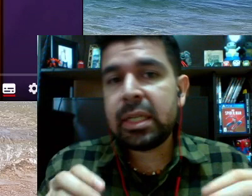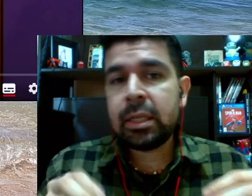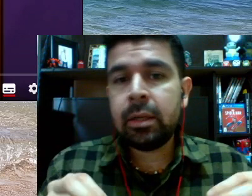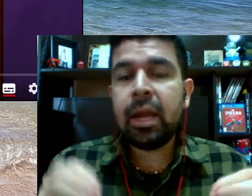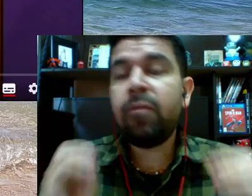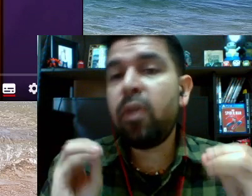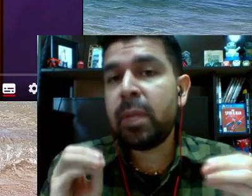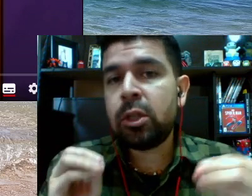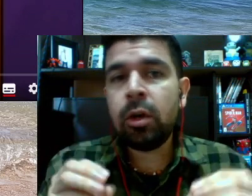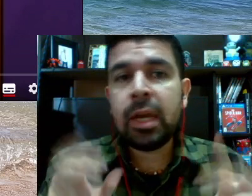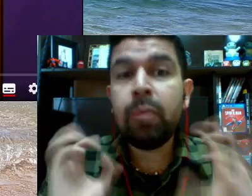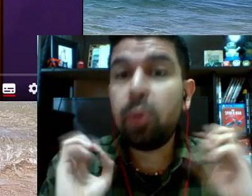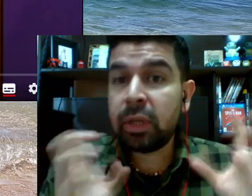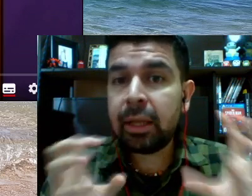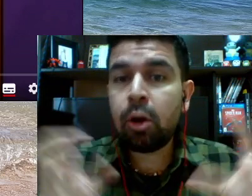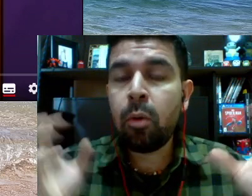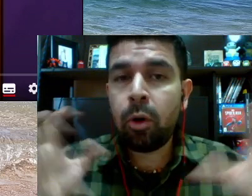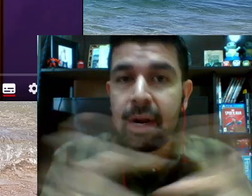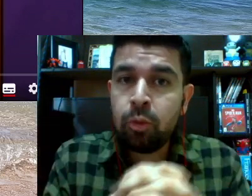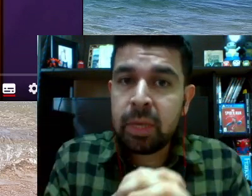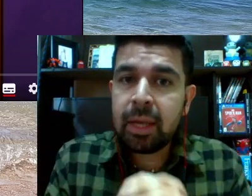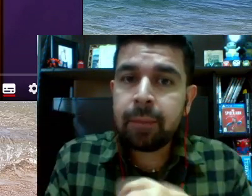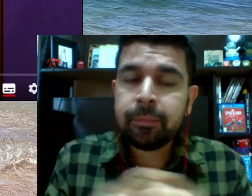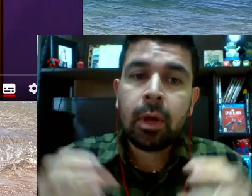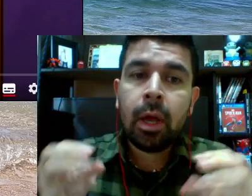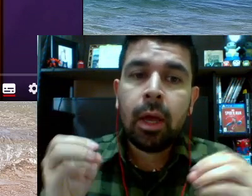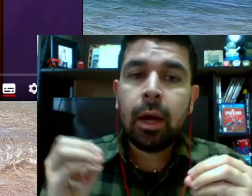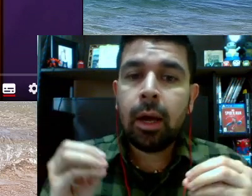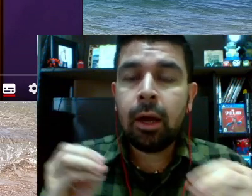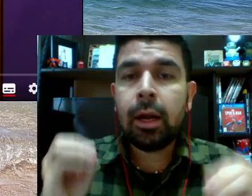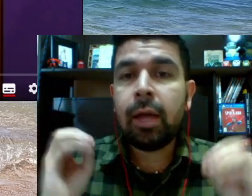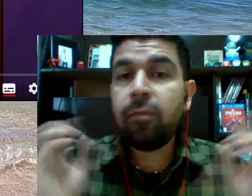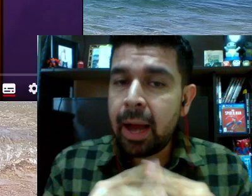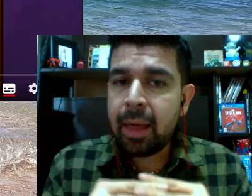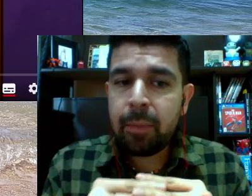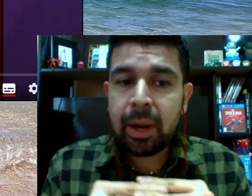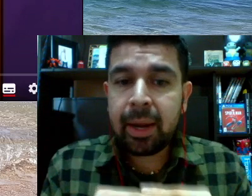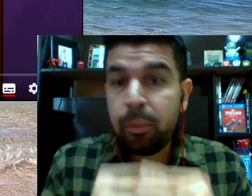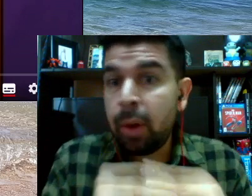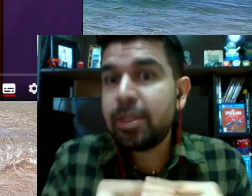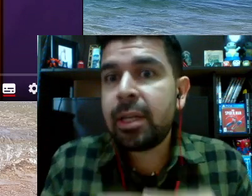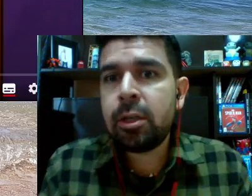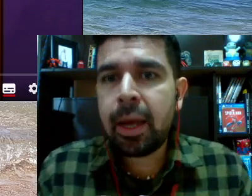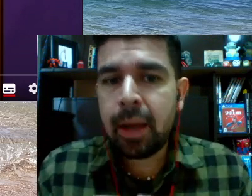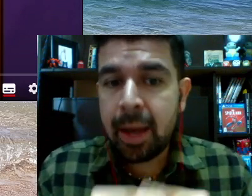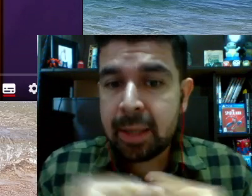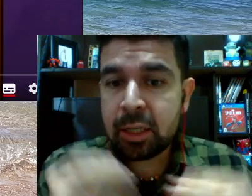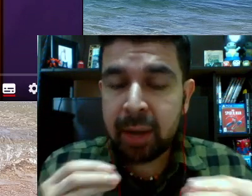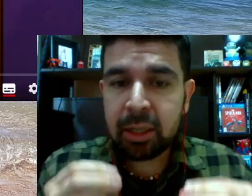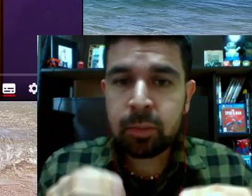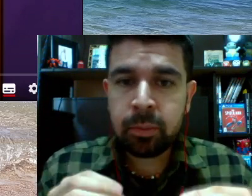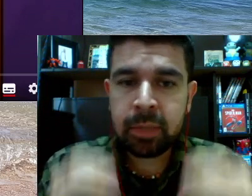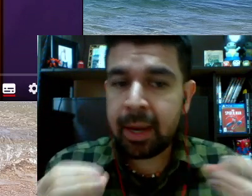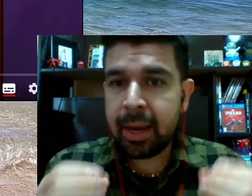es la información importante como resumida y enfocada para que pongamos atención a esas